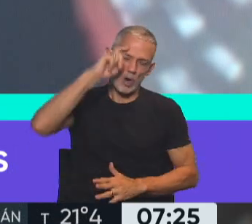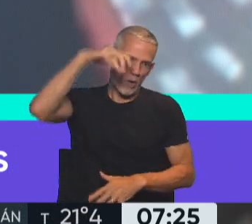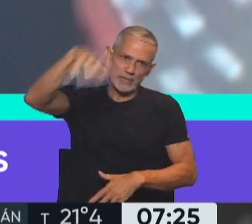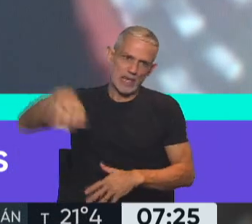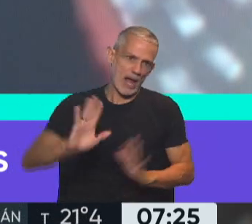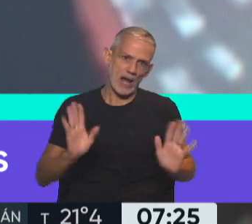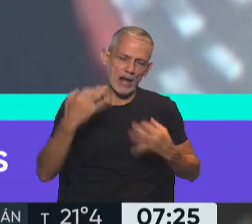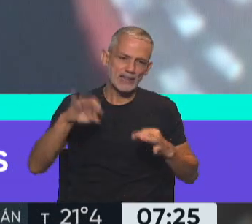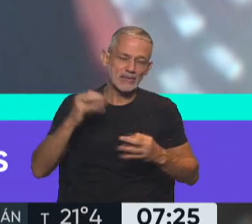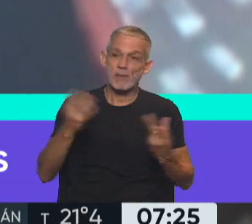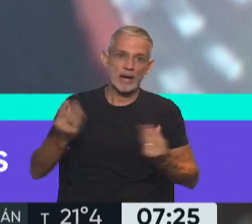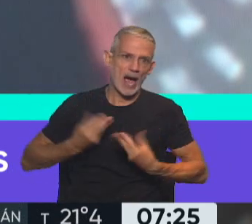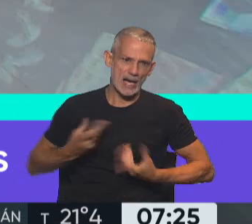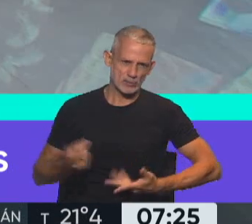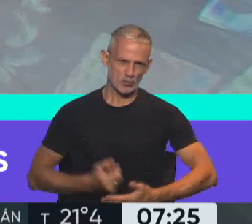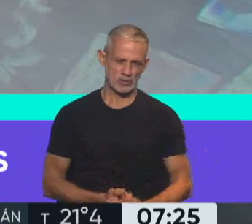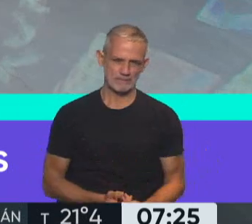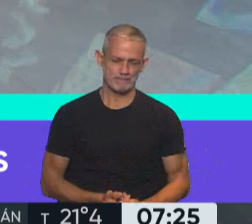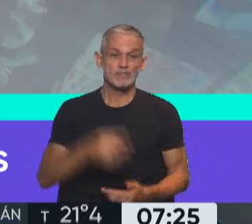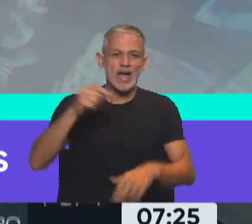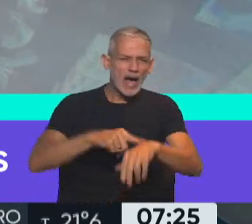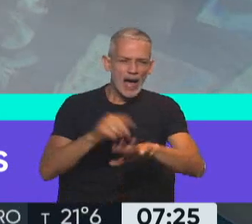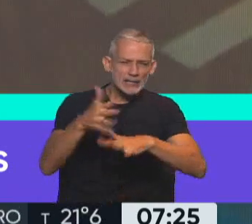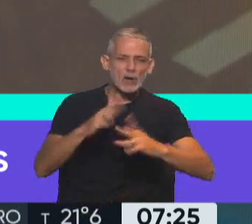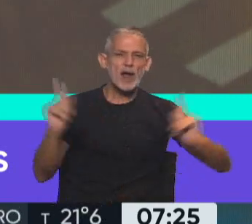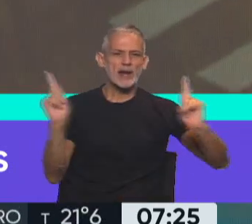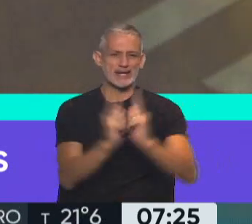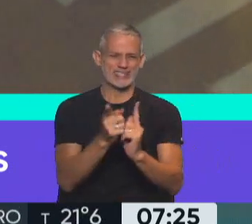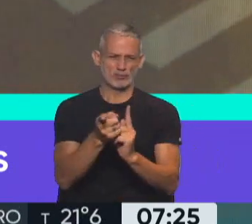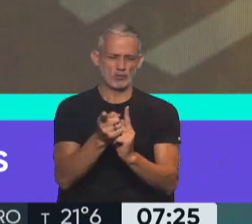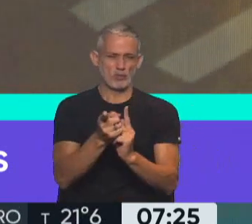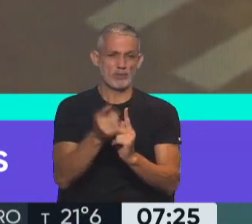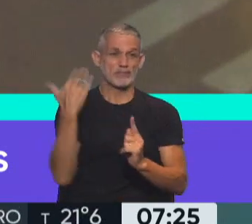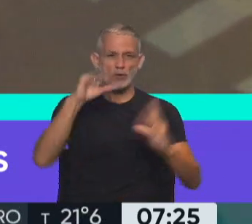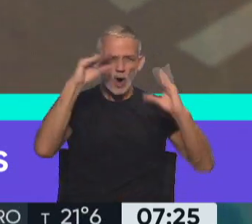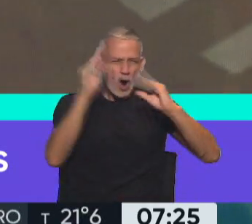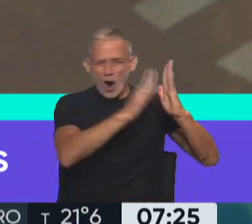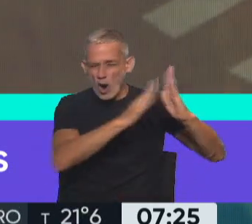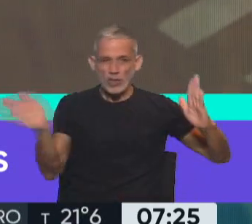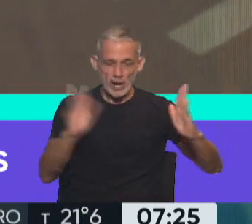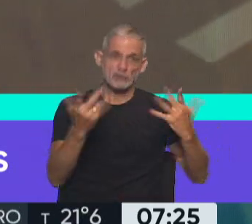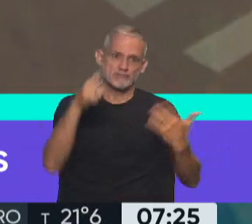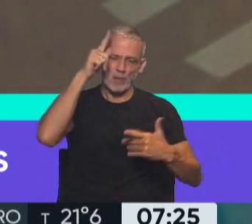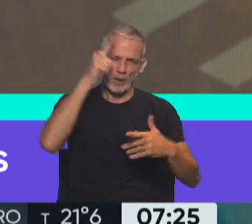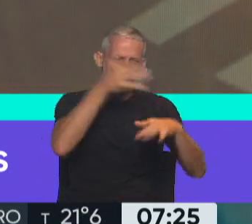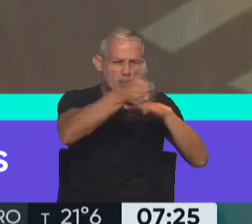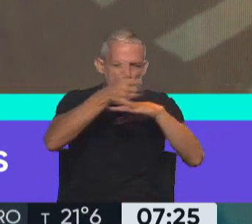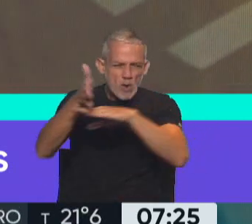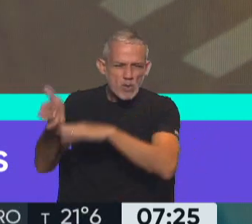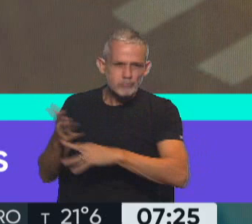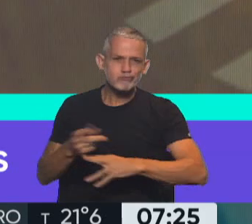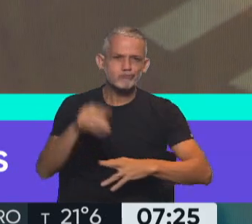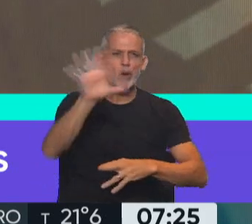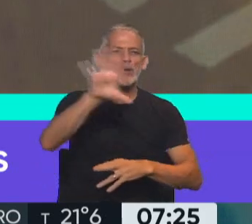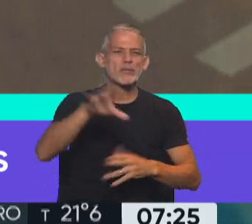de salud para recibir asistencia médica. A esta hora, un resumen de lo que está ocurriendo. Durante toda la noche hubo allanamientos en distintos lugares